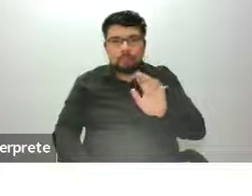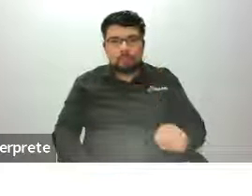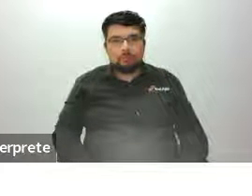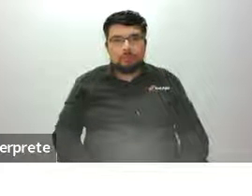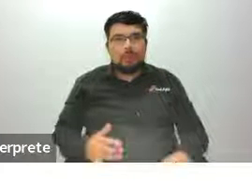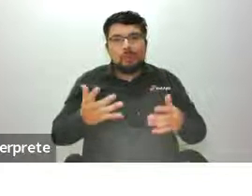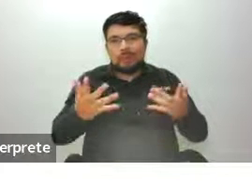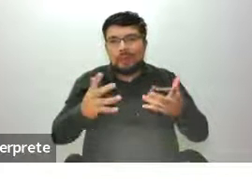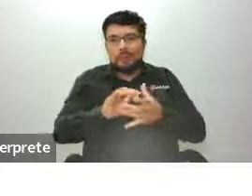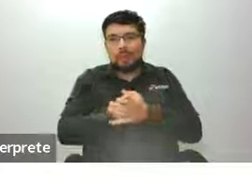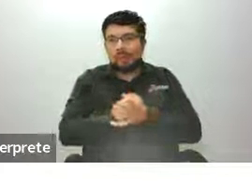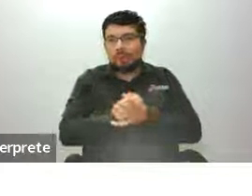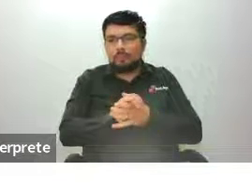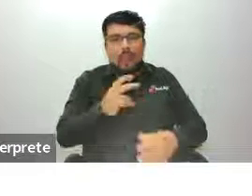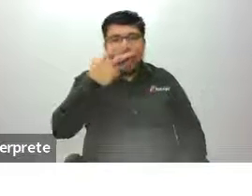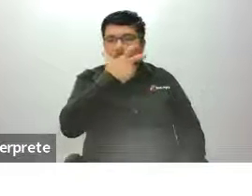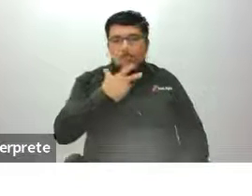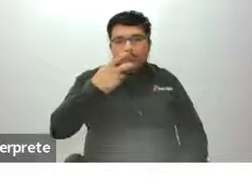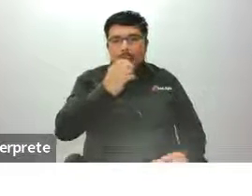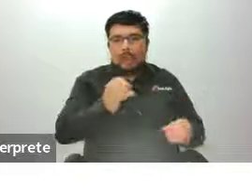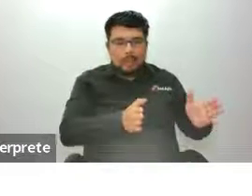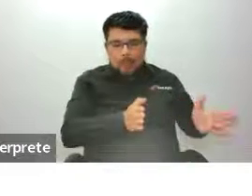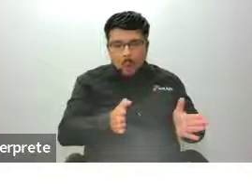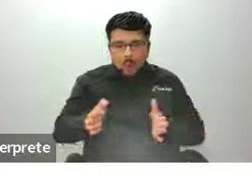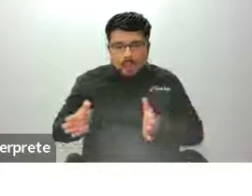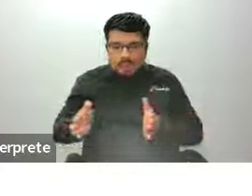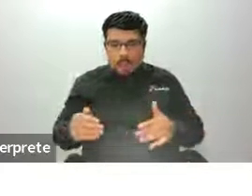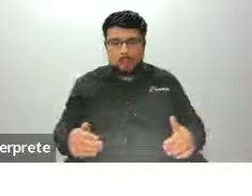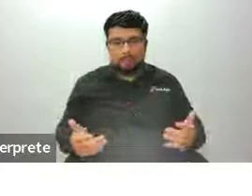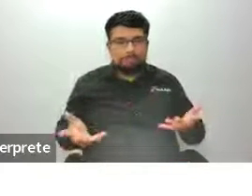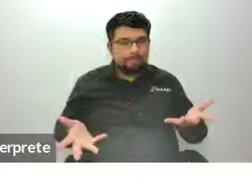organizado, por ejemplo, para poder eh,